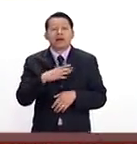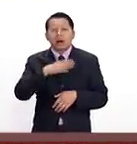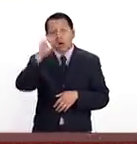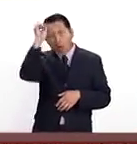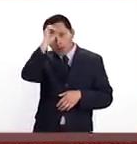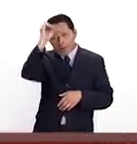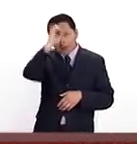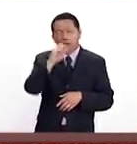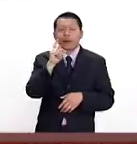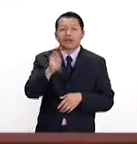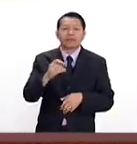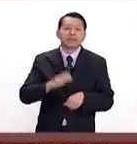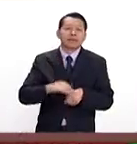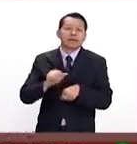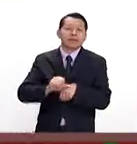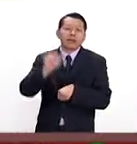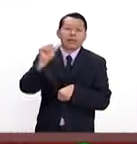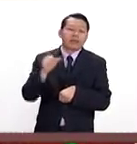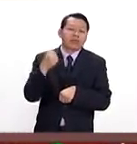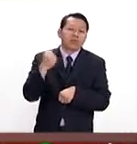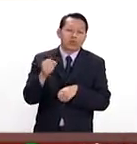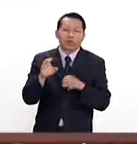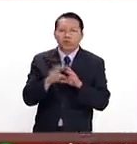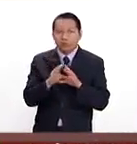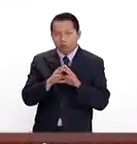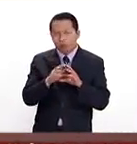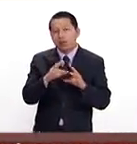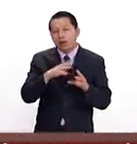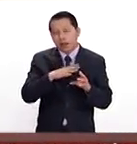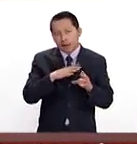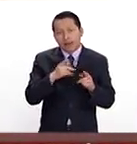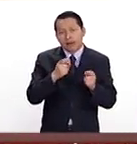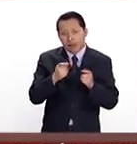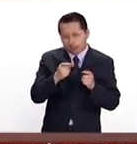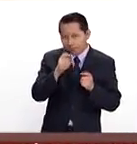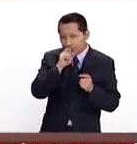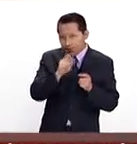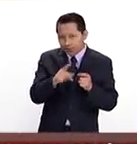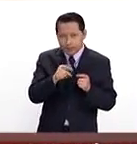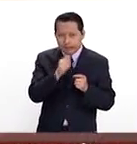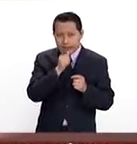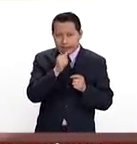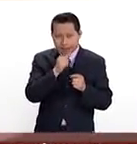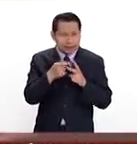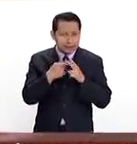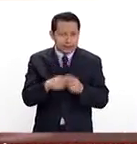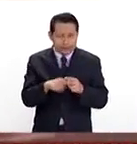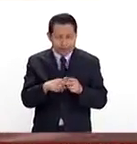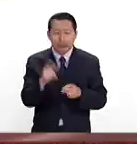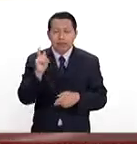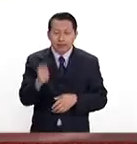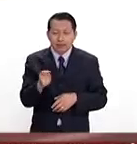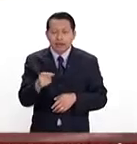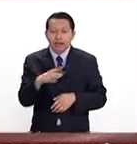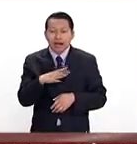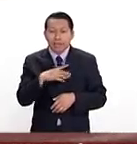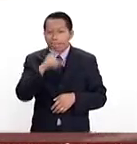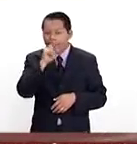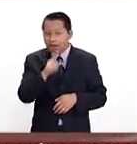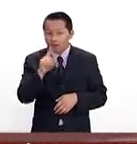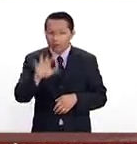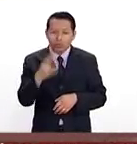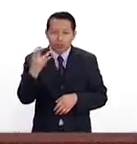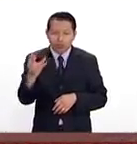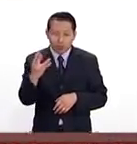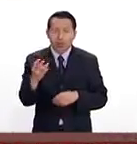es todavía más alta que el desacuerdo con su gestión, cuando ni siquiera había empezado, ¿no? Claro. Pero es